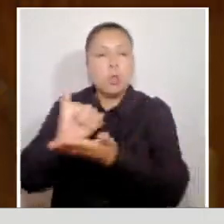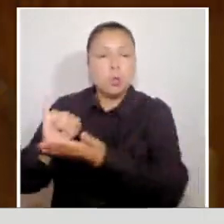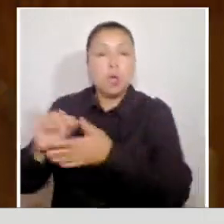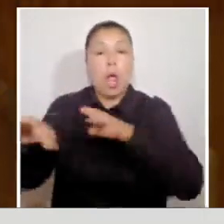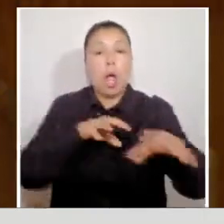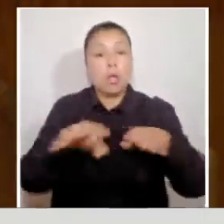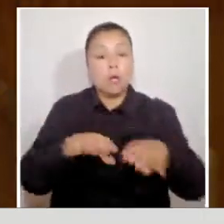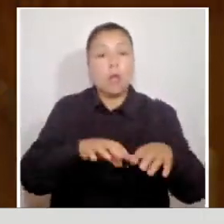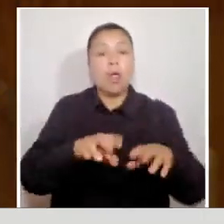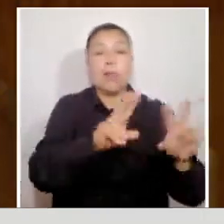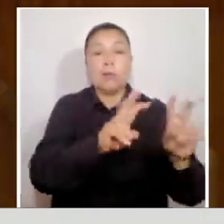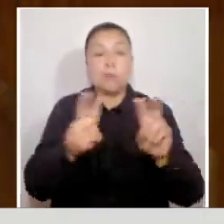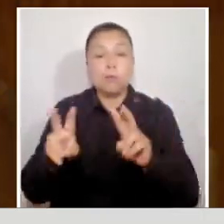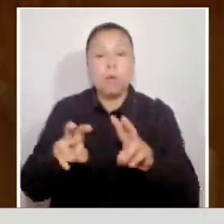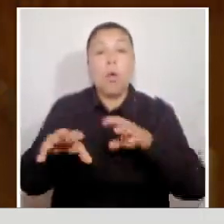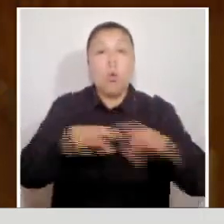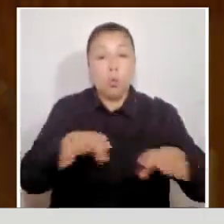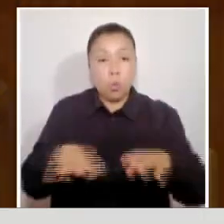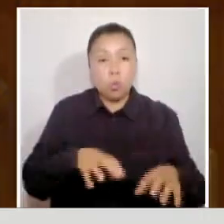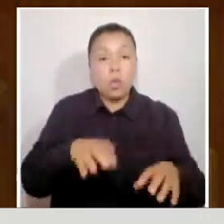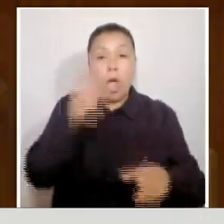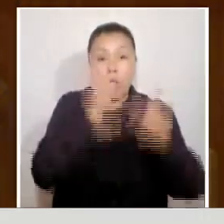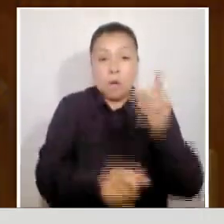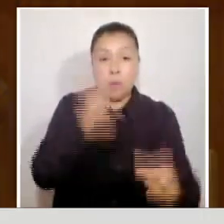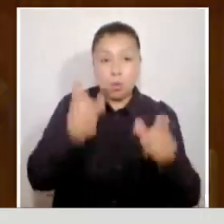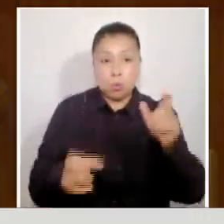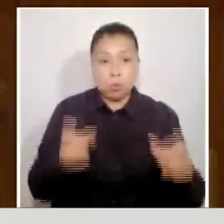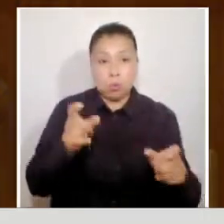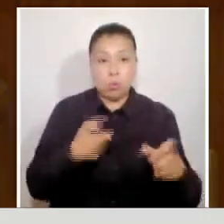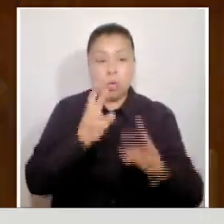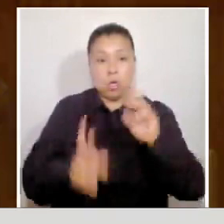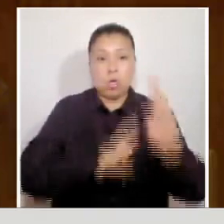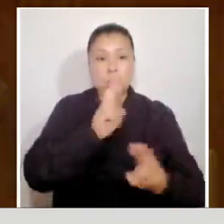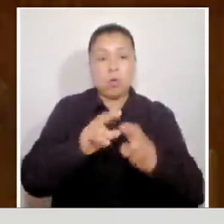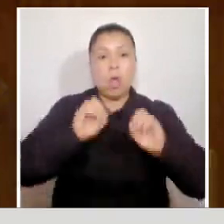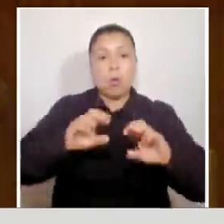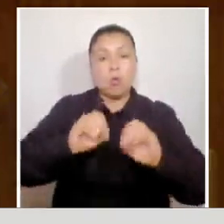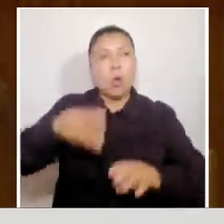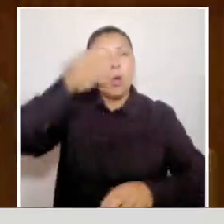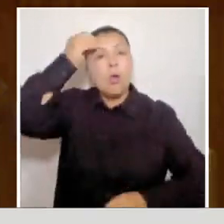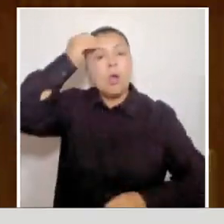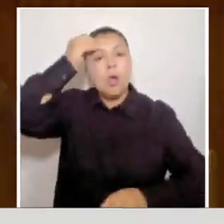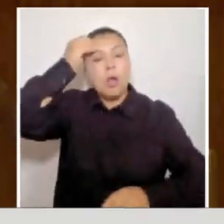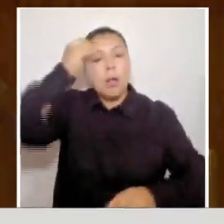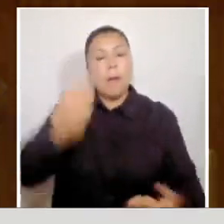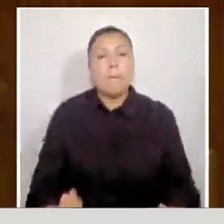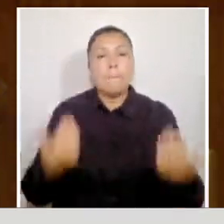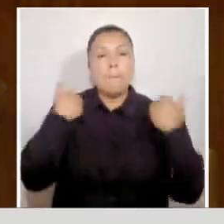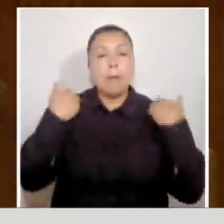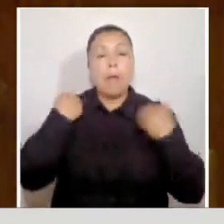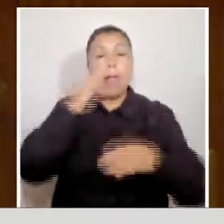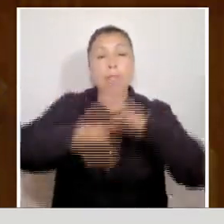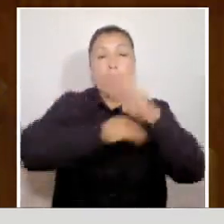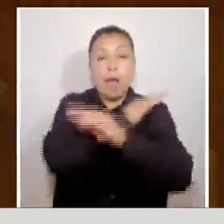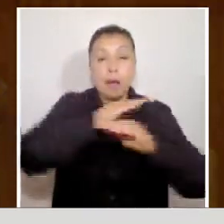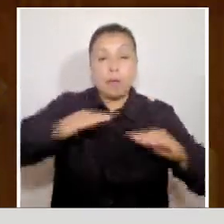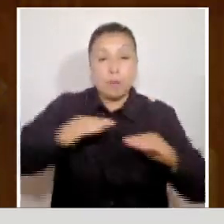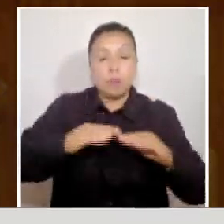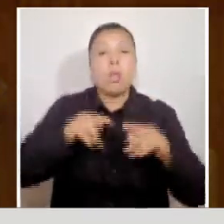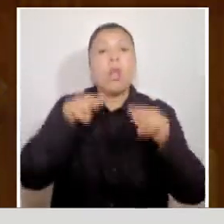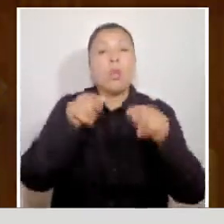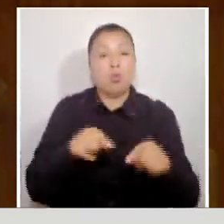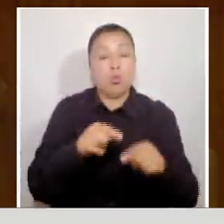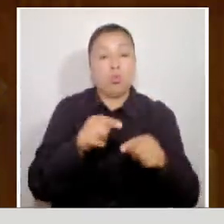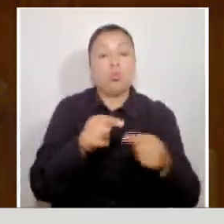materias elementos y personas relacionadas con la enseñanza práctica y difusión de las artes marciales el ejercicio